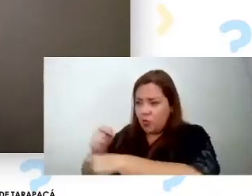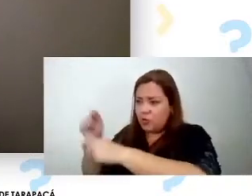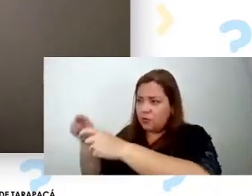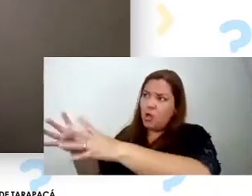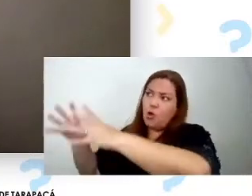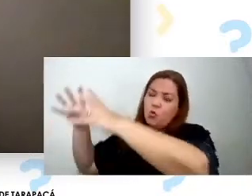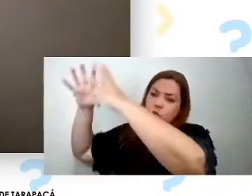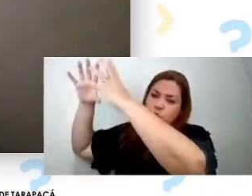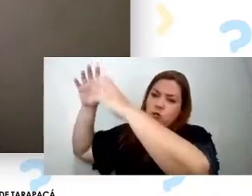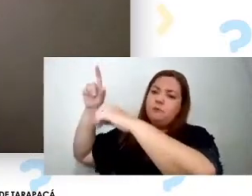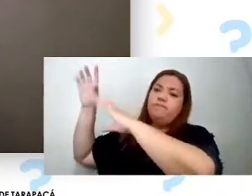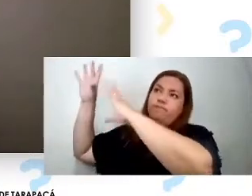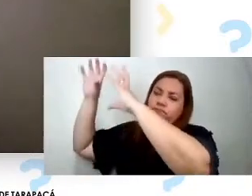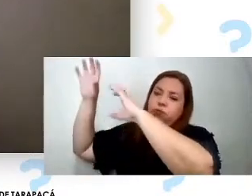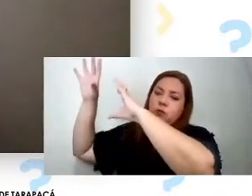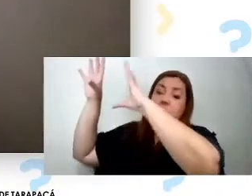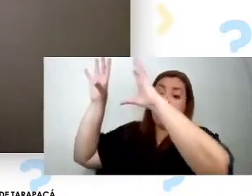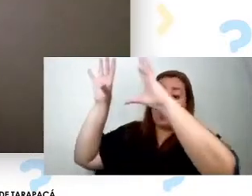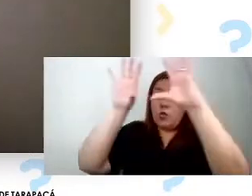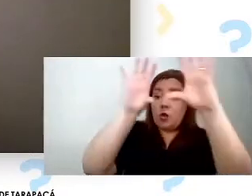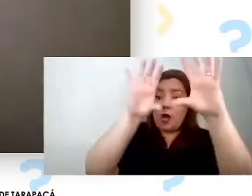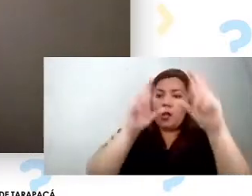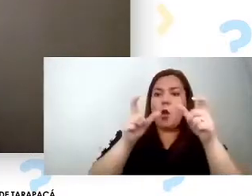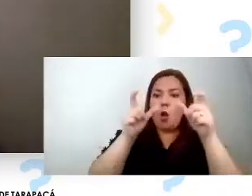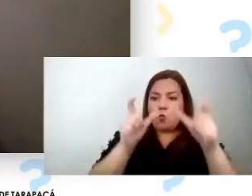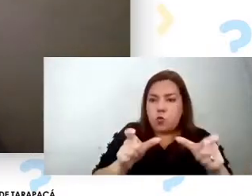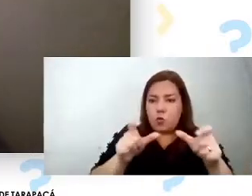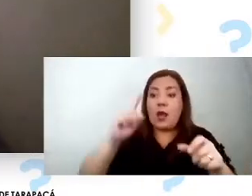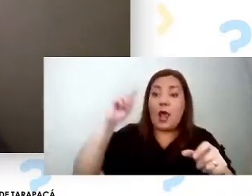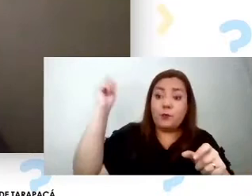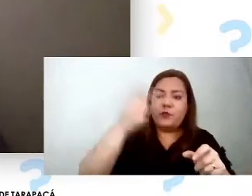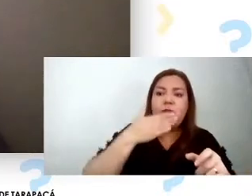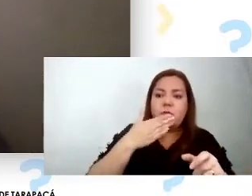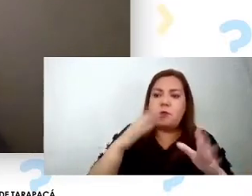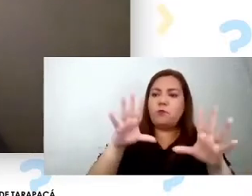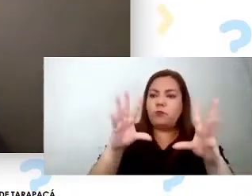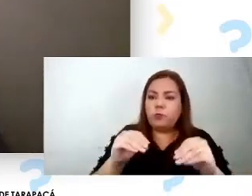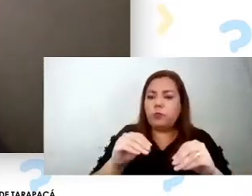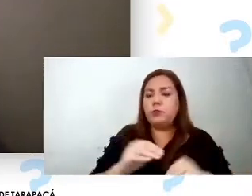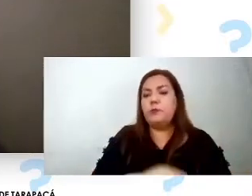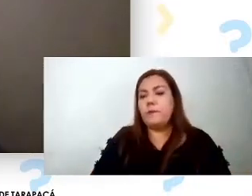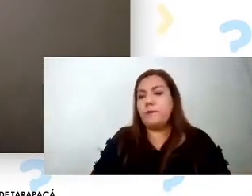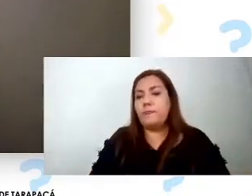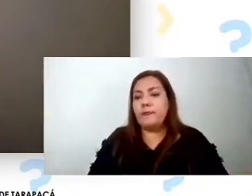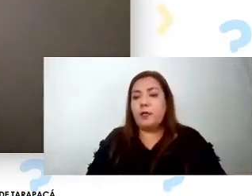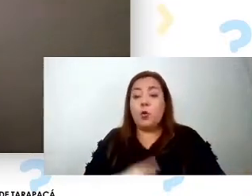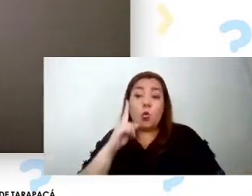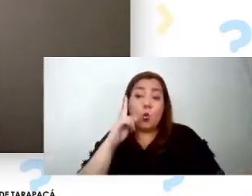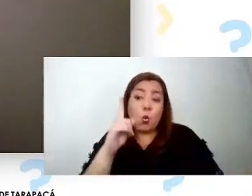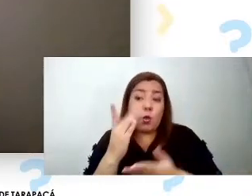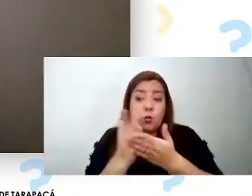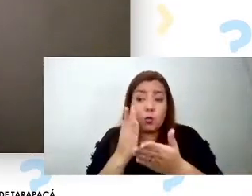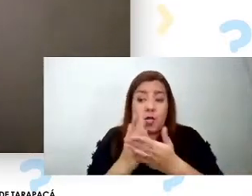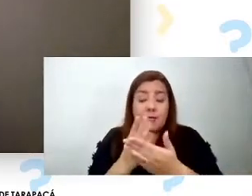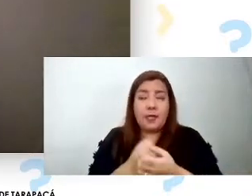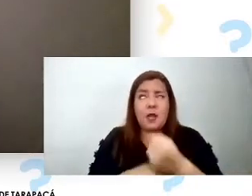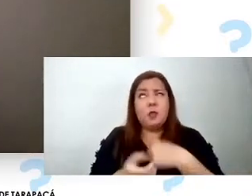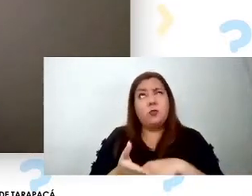En la universidad se forman ingenieros en biotecnología y una estudiante el año antepasado